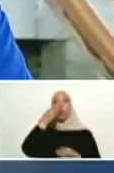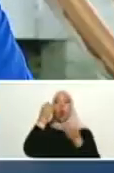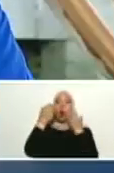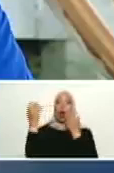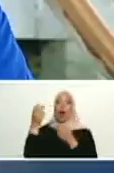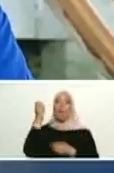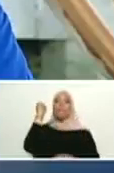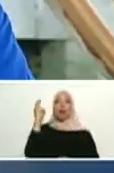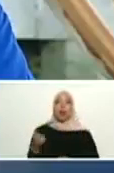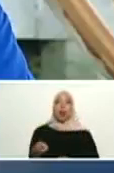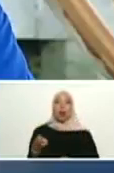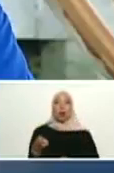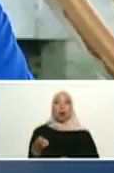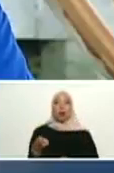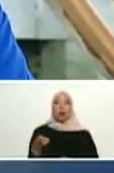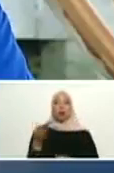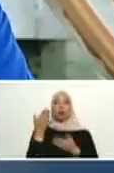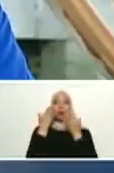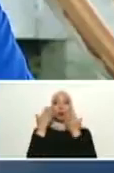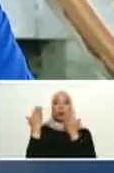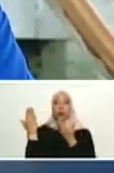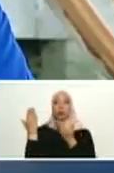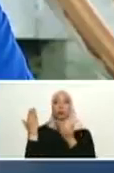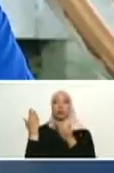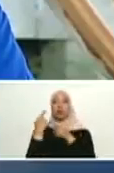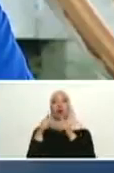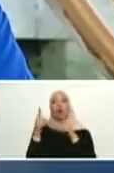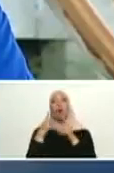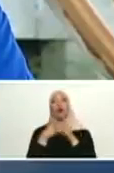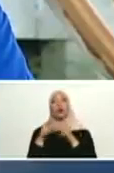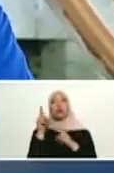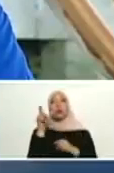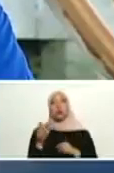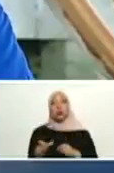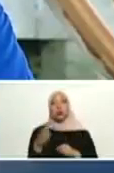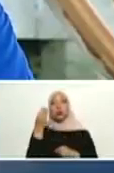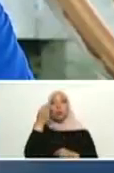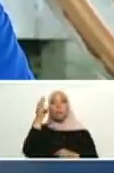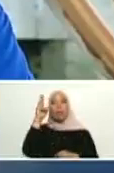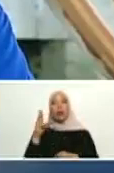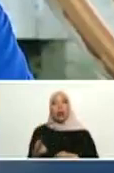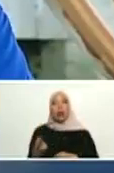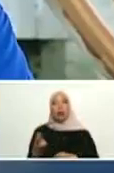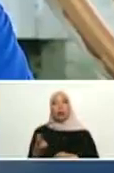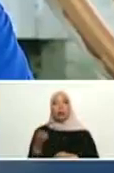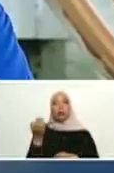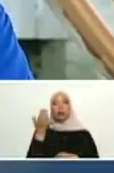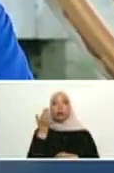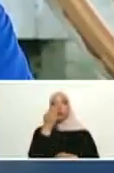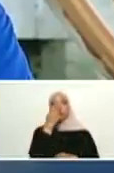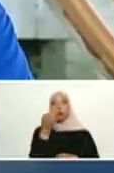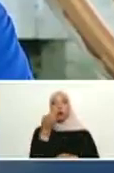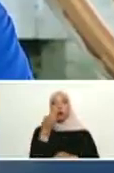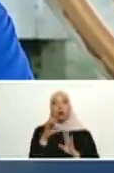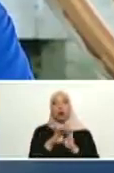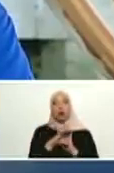de Petare. José Vicente Rangel Ábalos, allá está en la